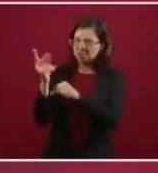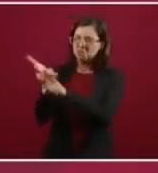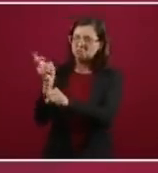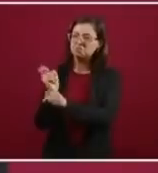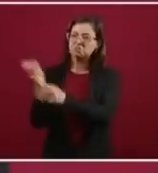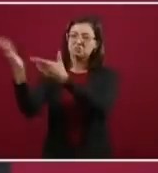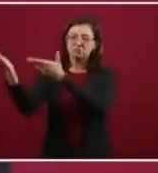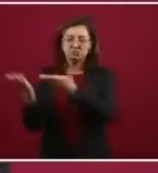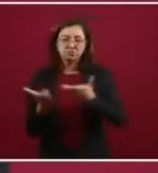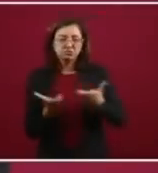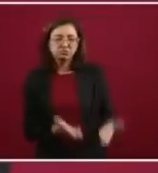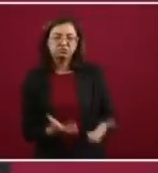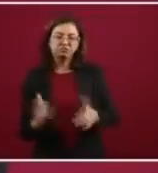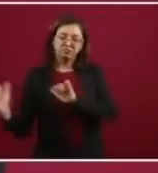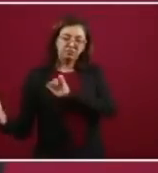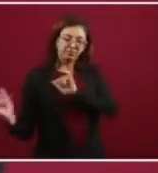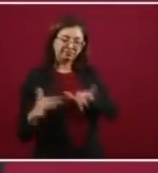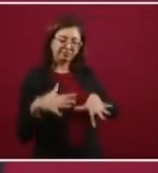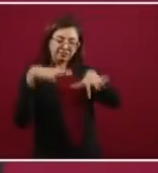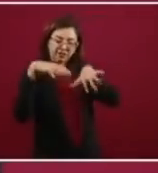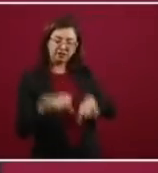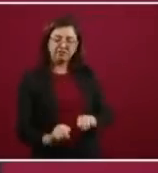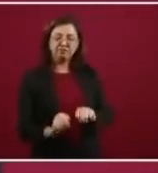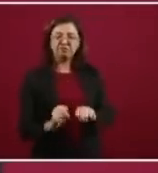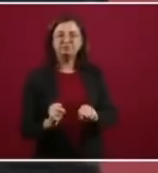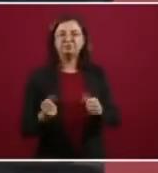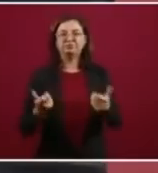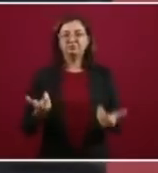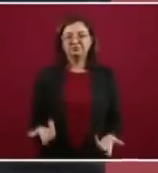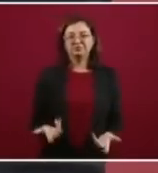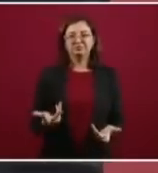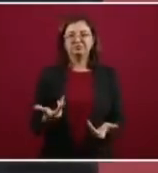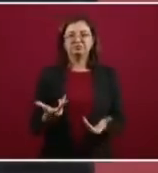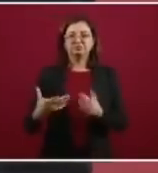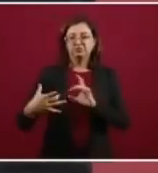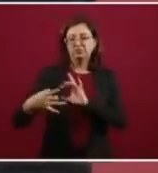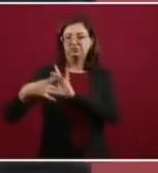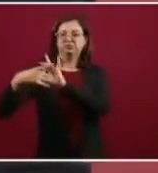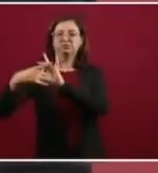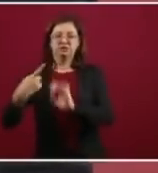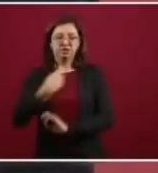de permitir la invasión, de querernos convertir en colonia,